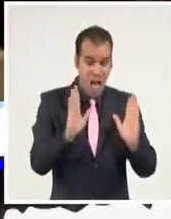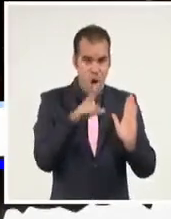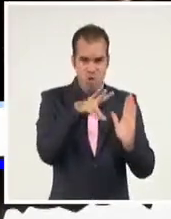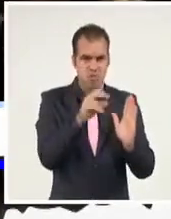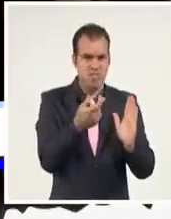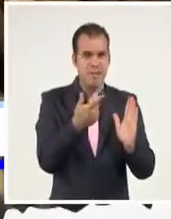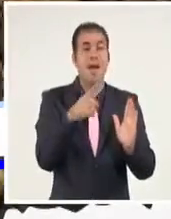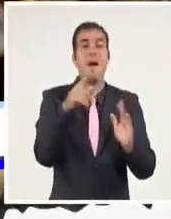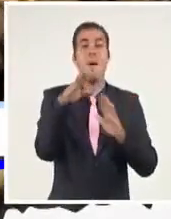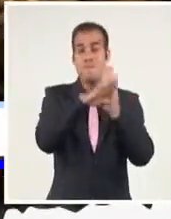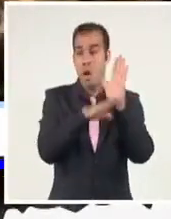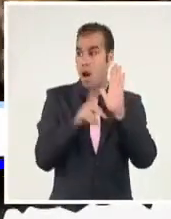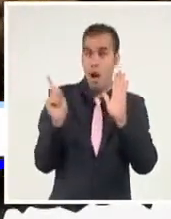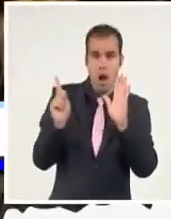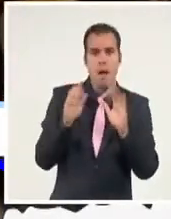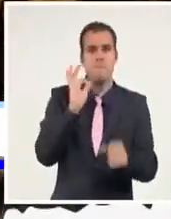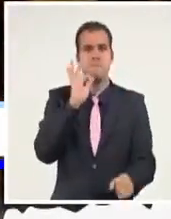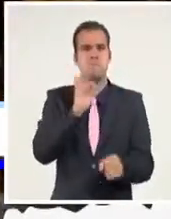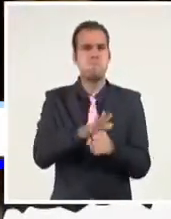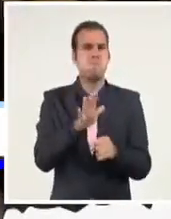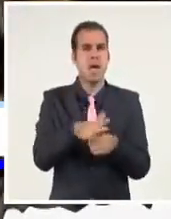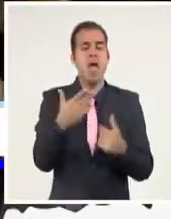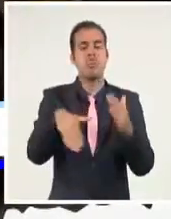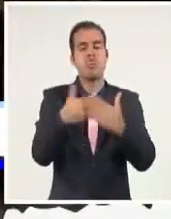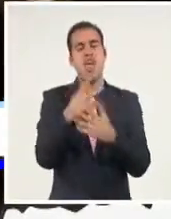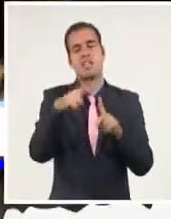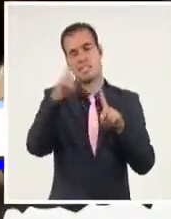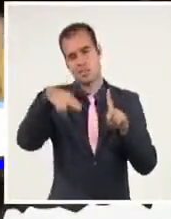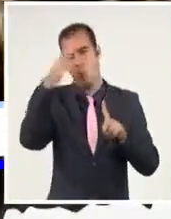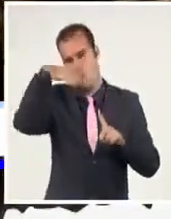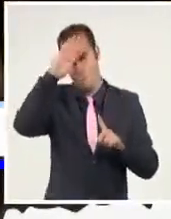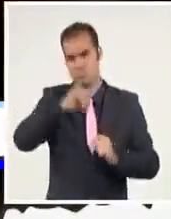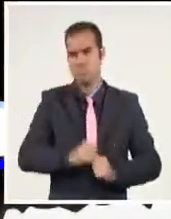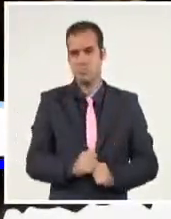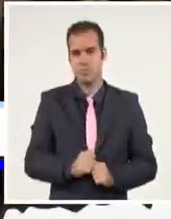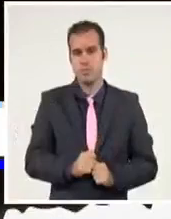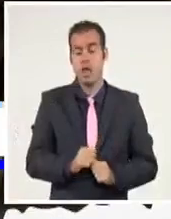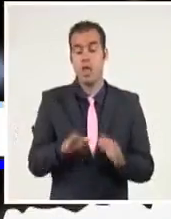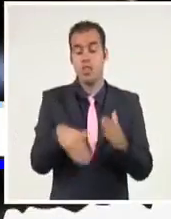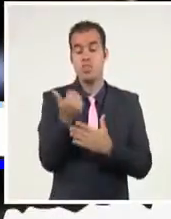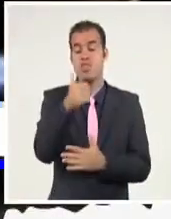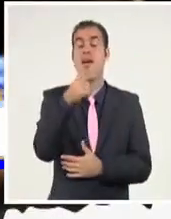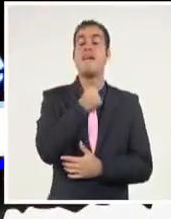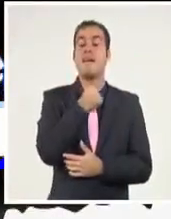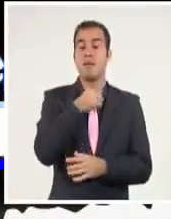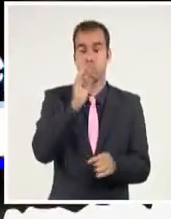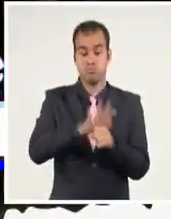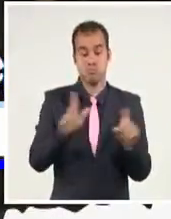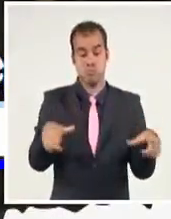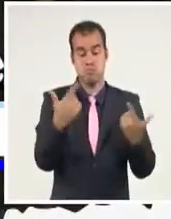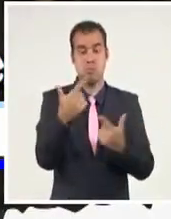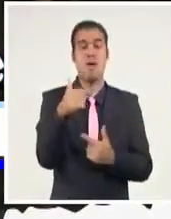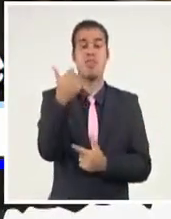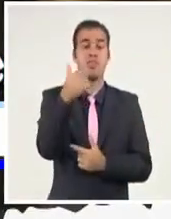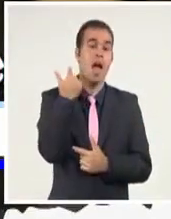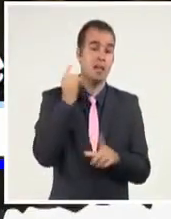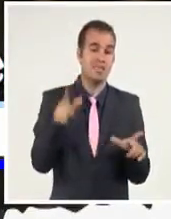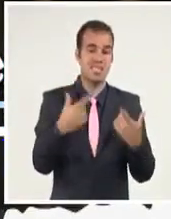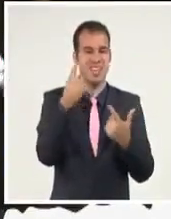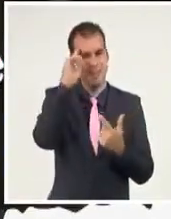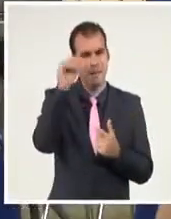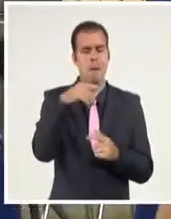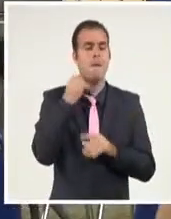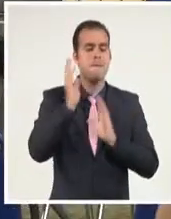varias acciones para celebrar el Día del Teatro Cubano. El 10 de enero, cuando se cumple el décimo aniversario de la muerte de